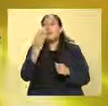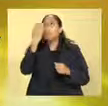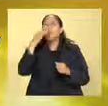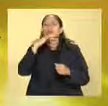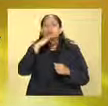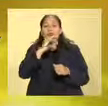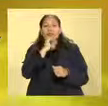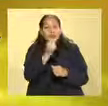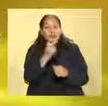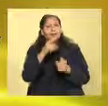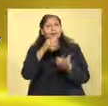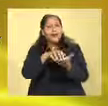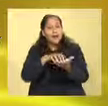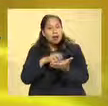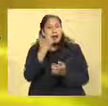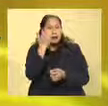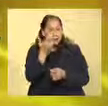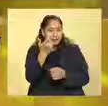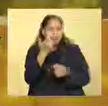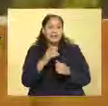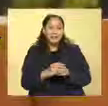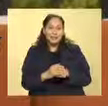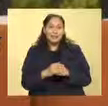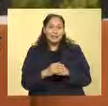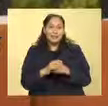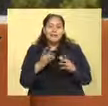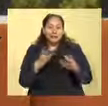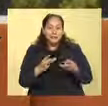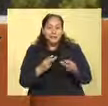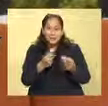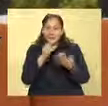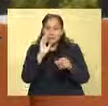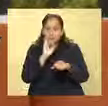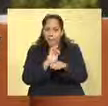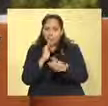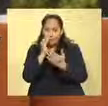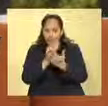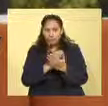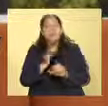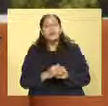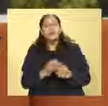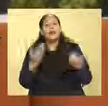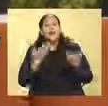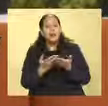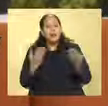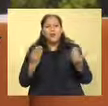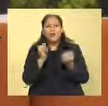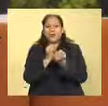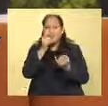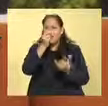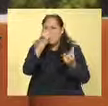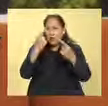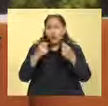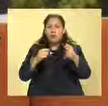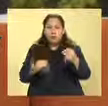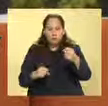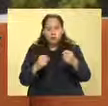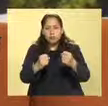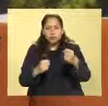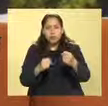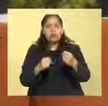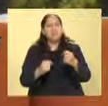contaminas y ahorras también mucho en tu gasto familiar y mucho, ¿no? Uh-huh. Ahora también, luego hay cada cafre, hay que decirlo,